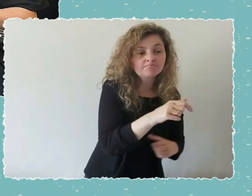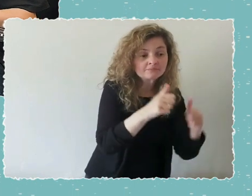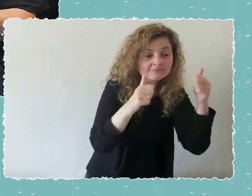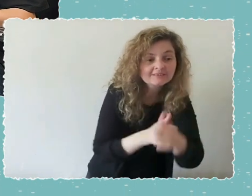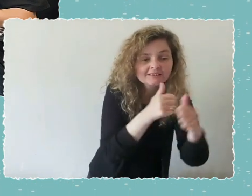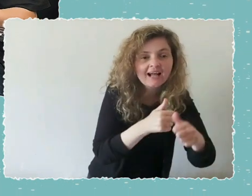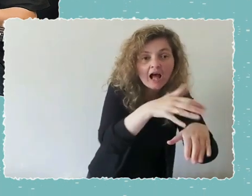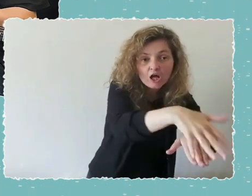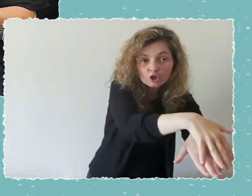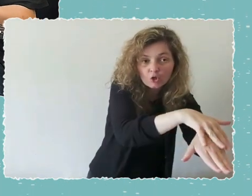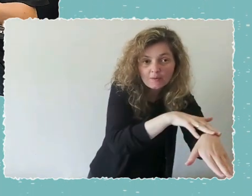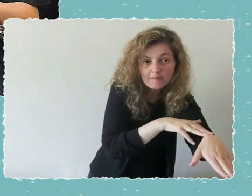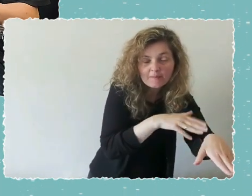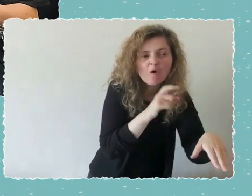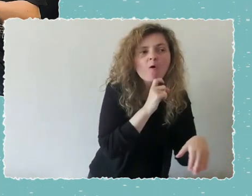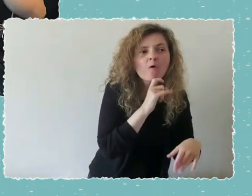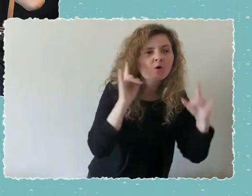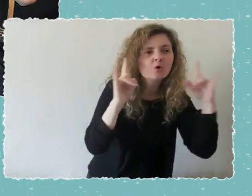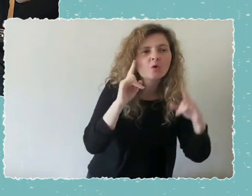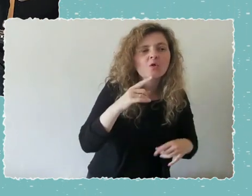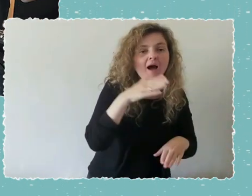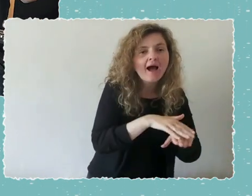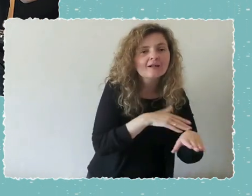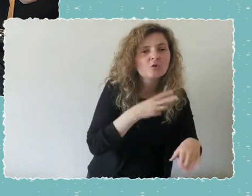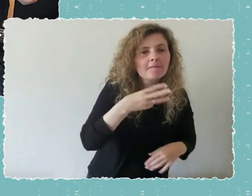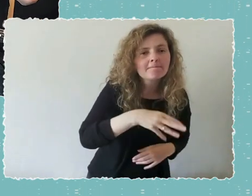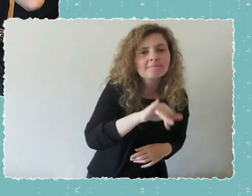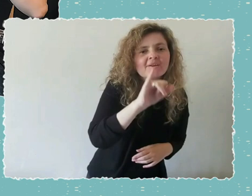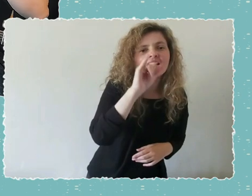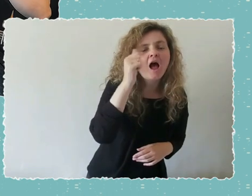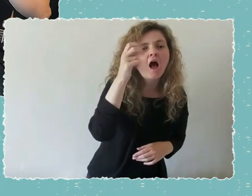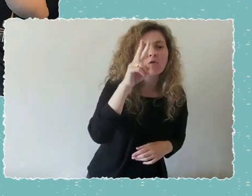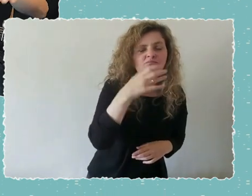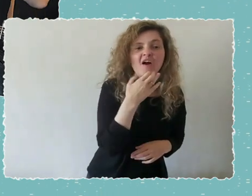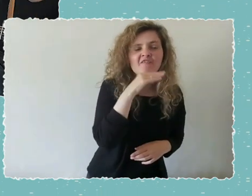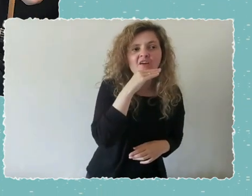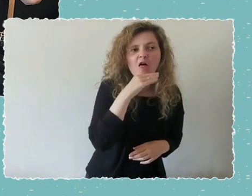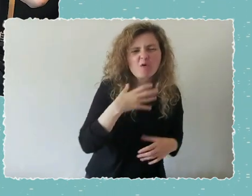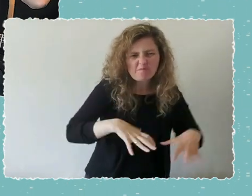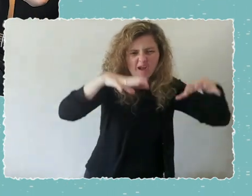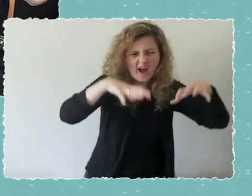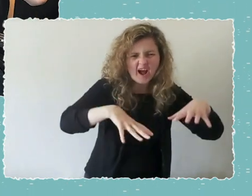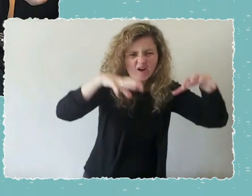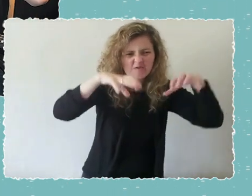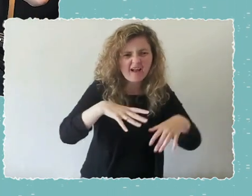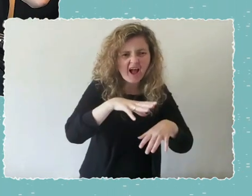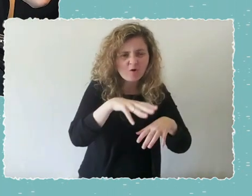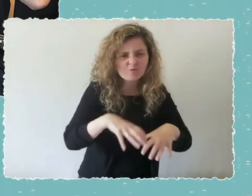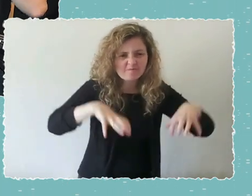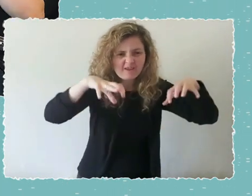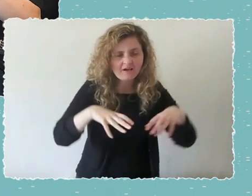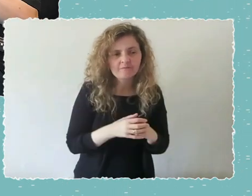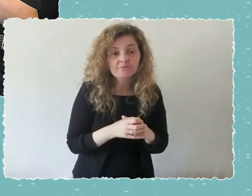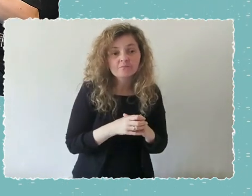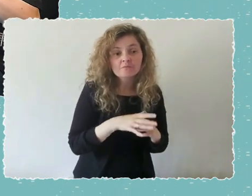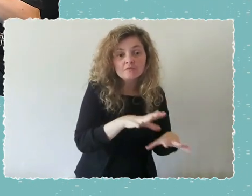perseguiu o gato. A ver, ruido de gato. Miau. No, pero un gato enfadado, un gato enfadado. Miau, miau, miau.